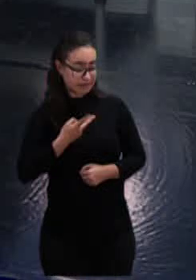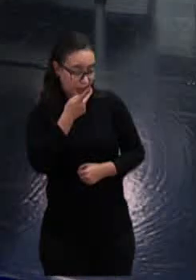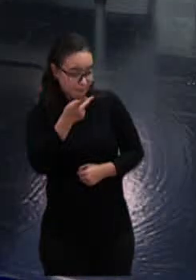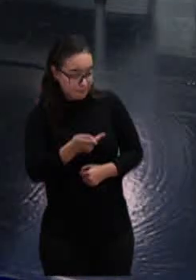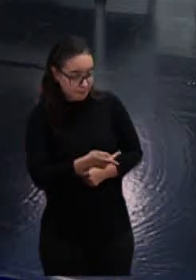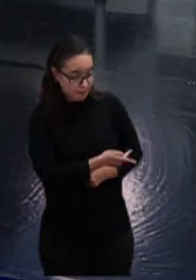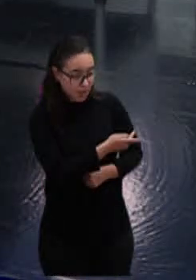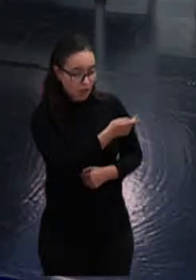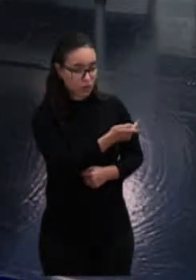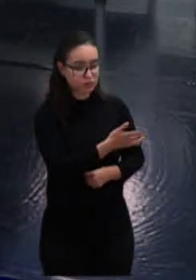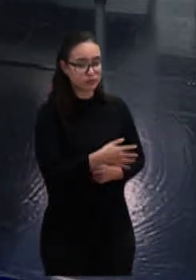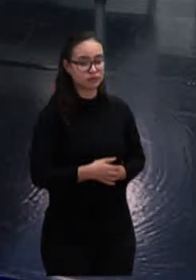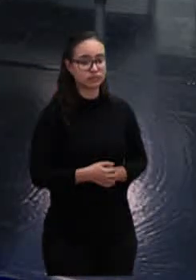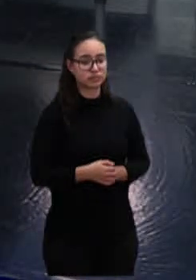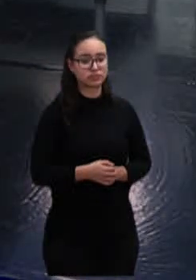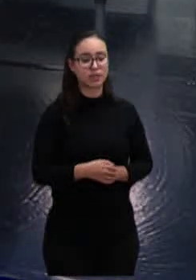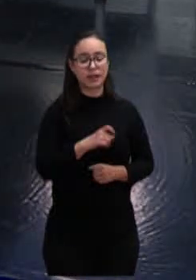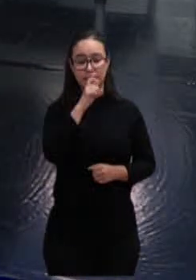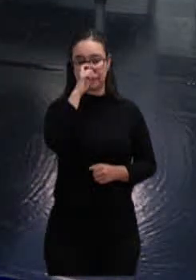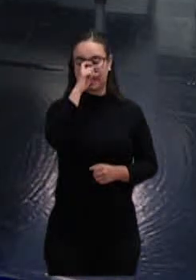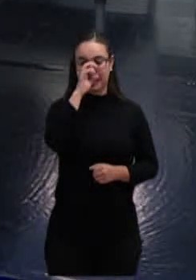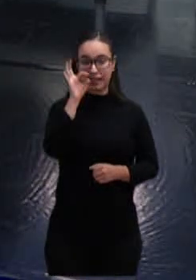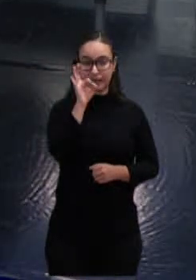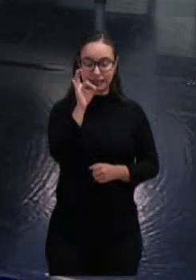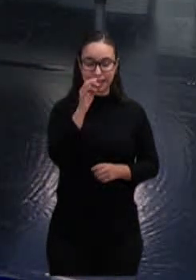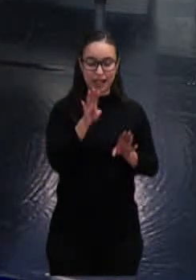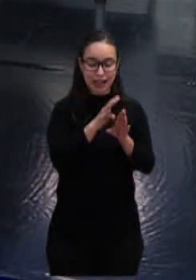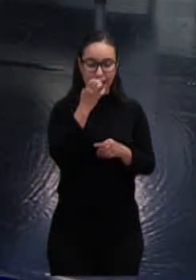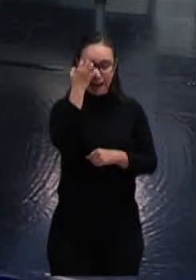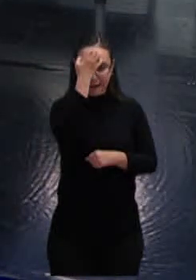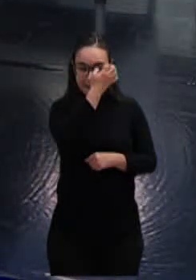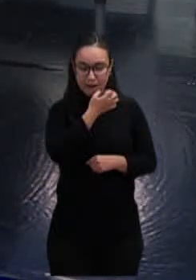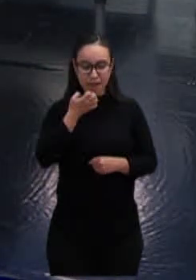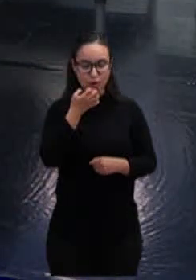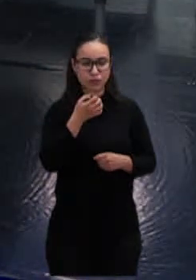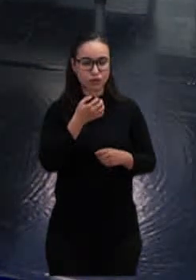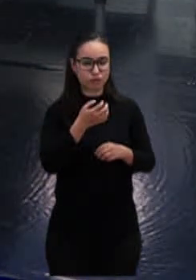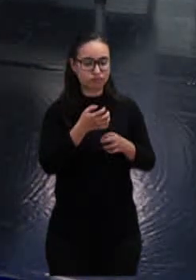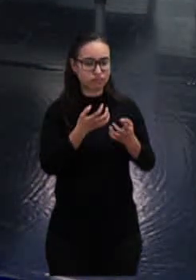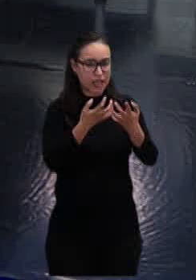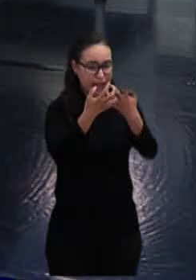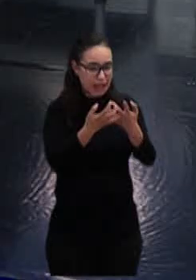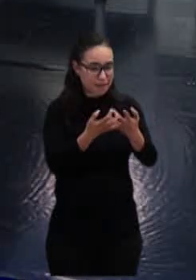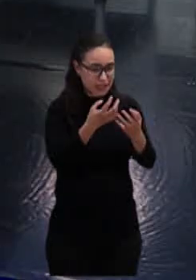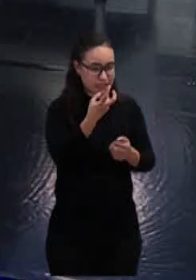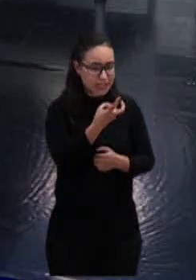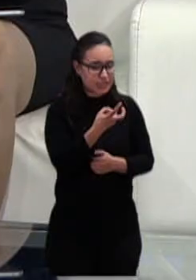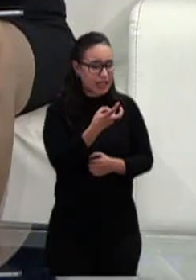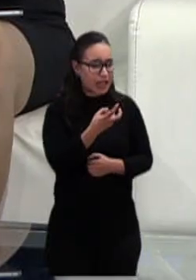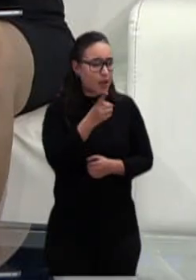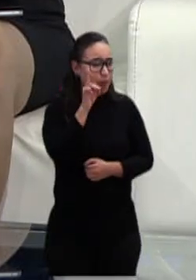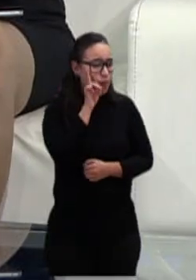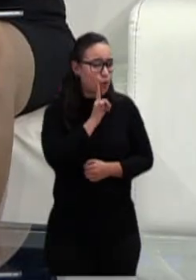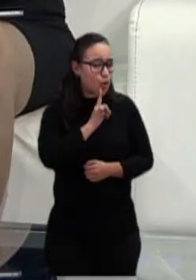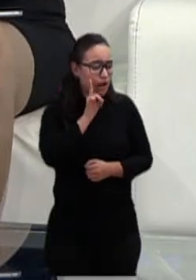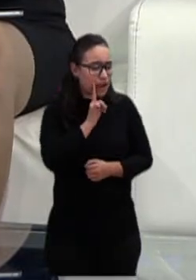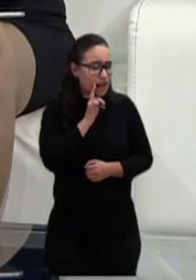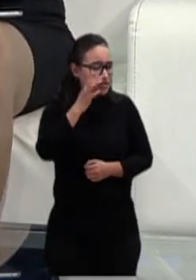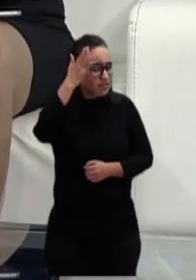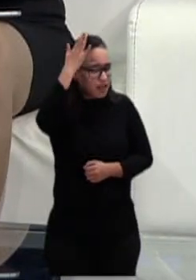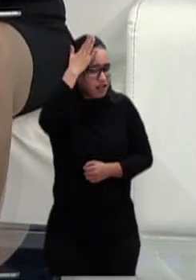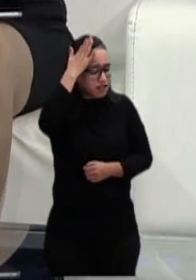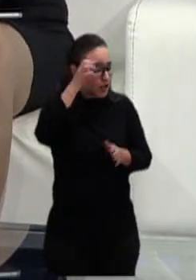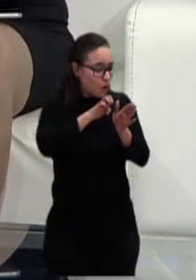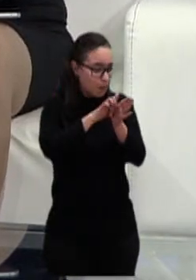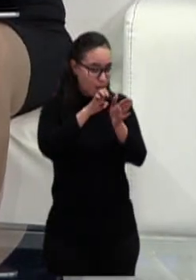si tenemos una medición de las empresas que son dirigidas por mujeres en san luís potosí o al menos una estimación de aquellas que